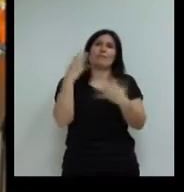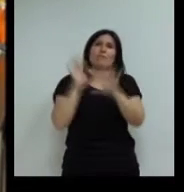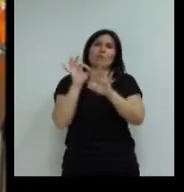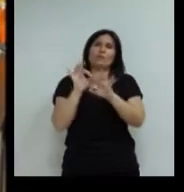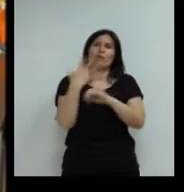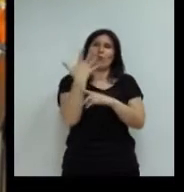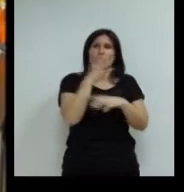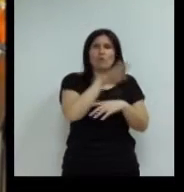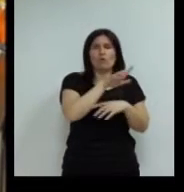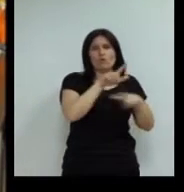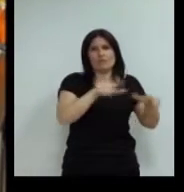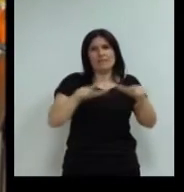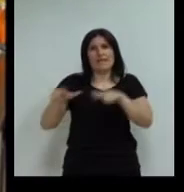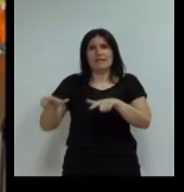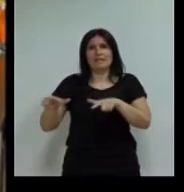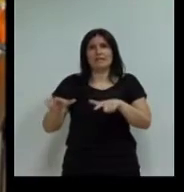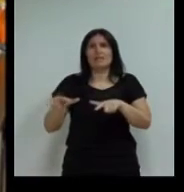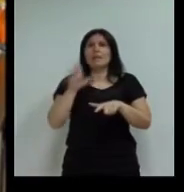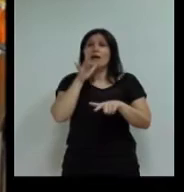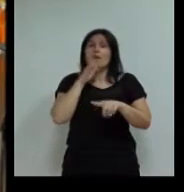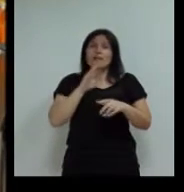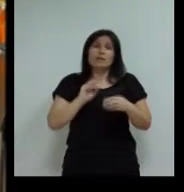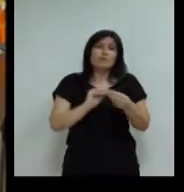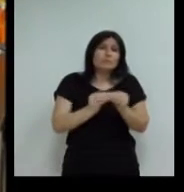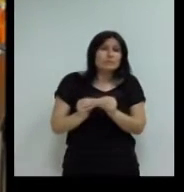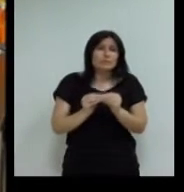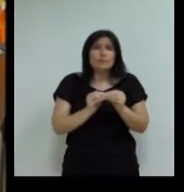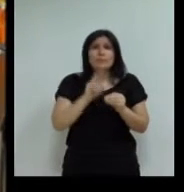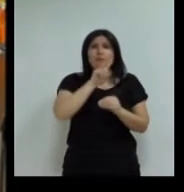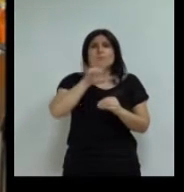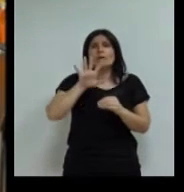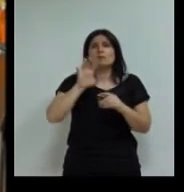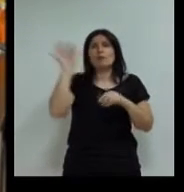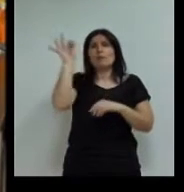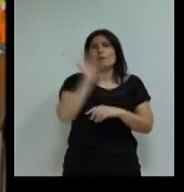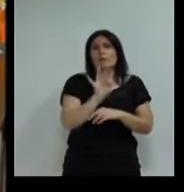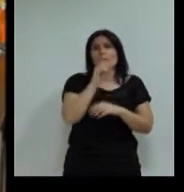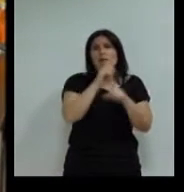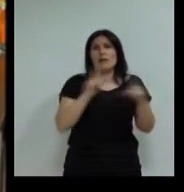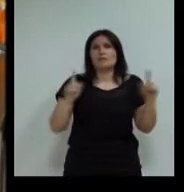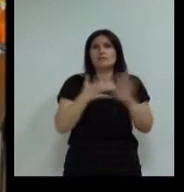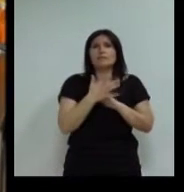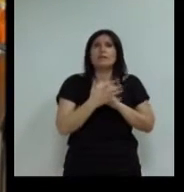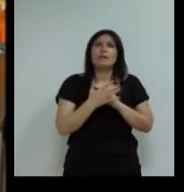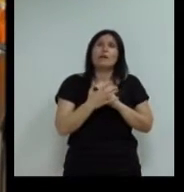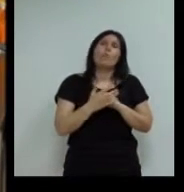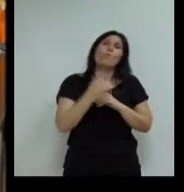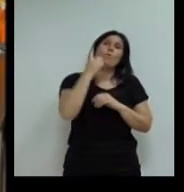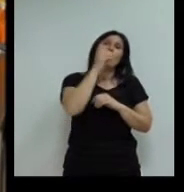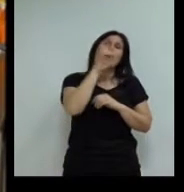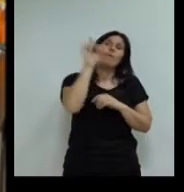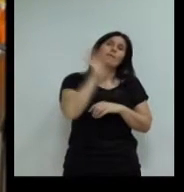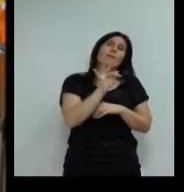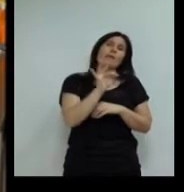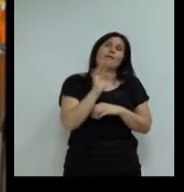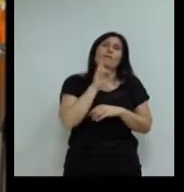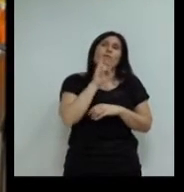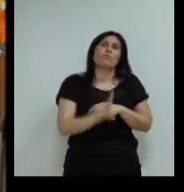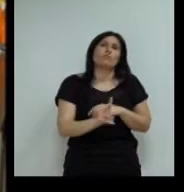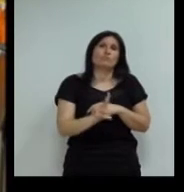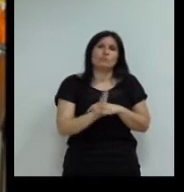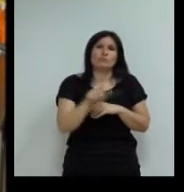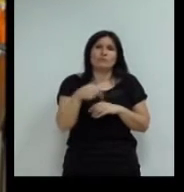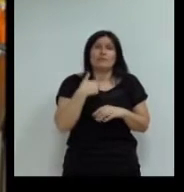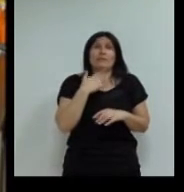y estamos produciendo 24 películas al año, lo cual supone una película cada 2 semanas, o sea que estamos al 50%